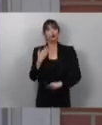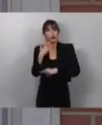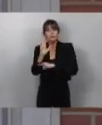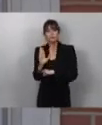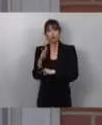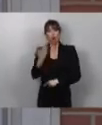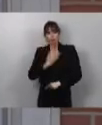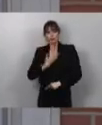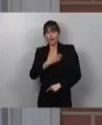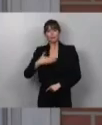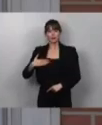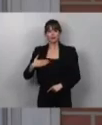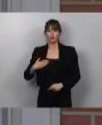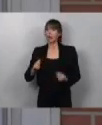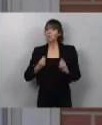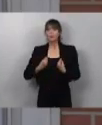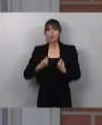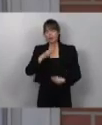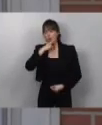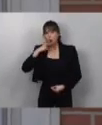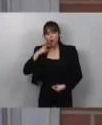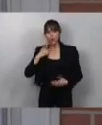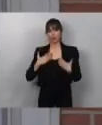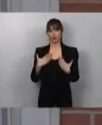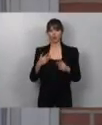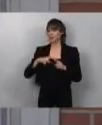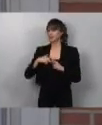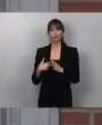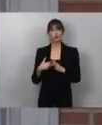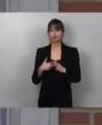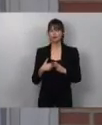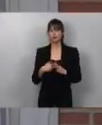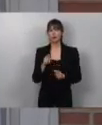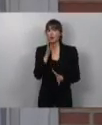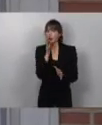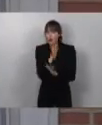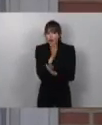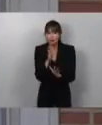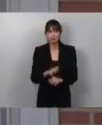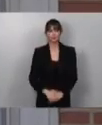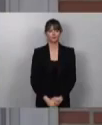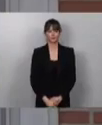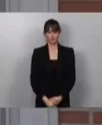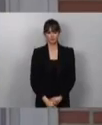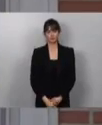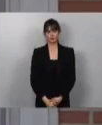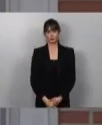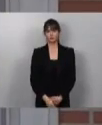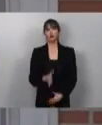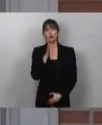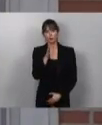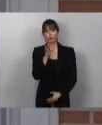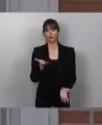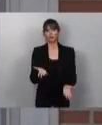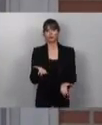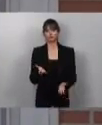No Antonio bien Sí sorprendido eh también porque yo pensaba que iba a presentar